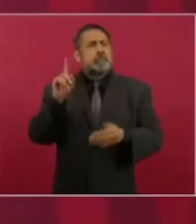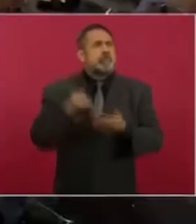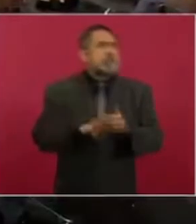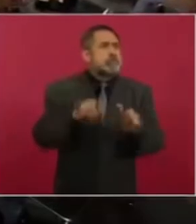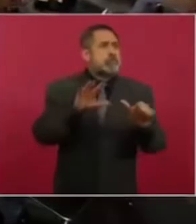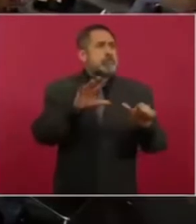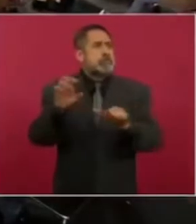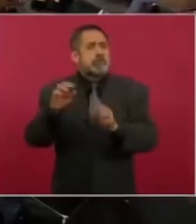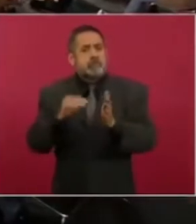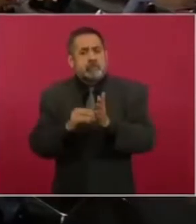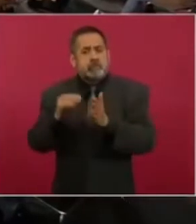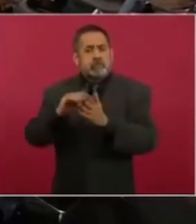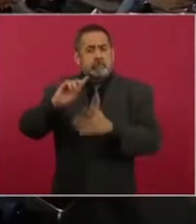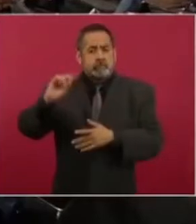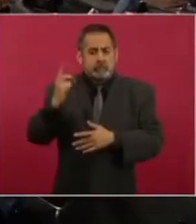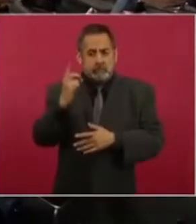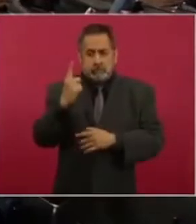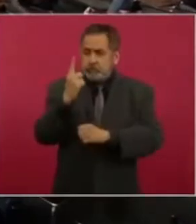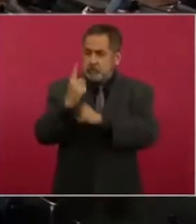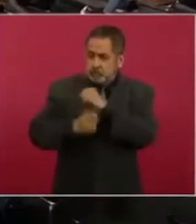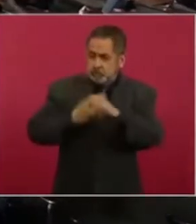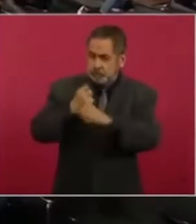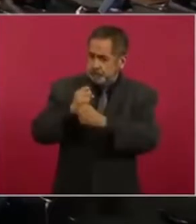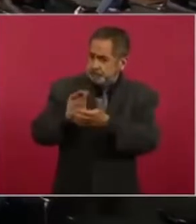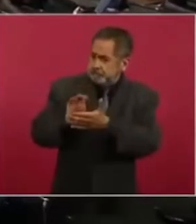1.600 millones de dólares al año.